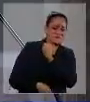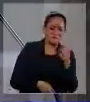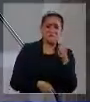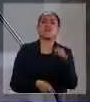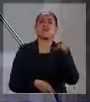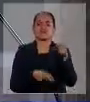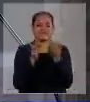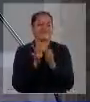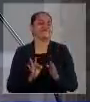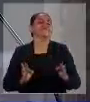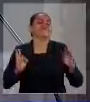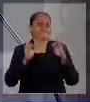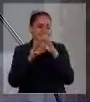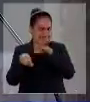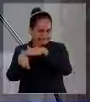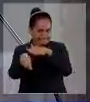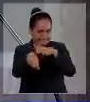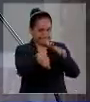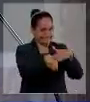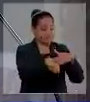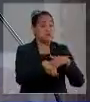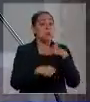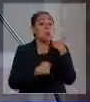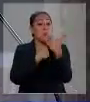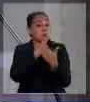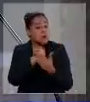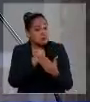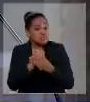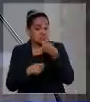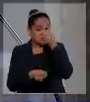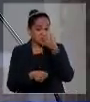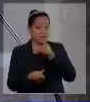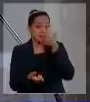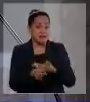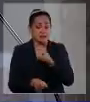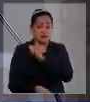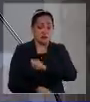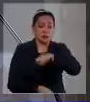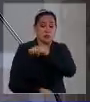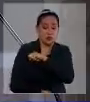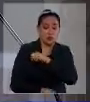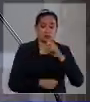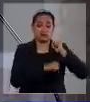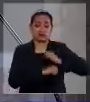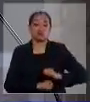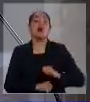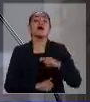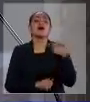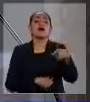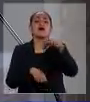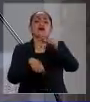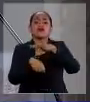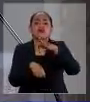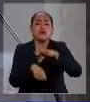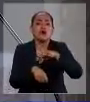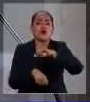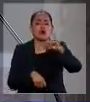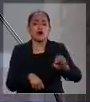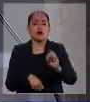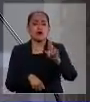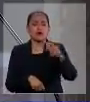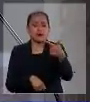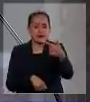decir también que el próximo secretario de Salud, el doctor Jorge Alcocer, fue